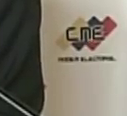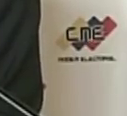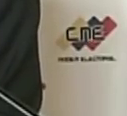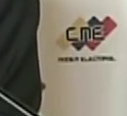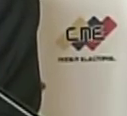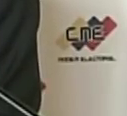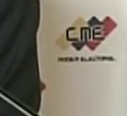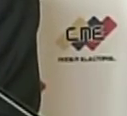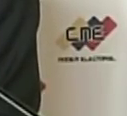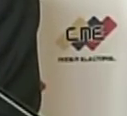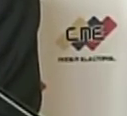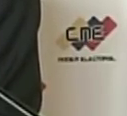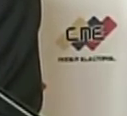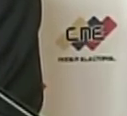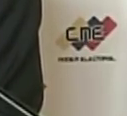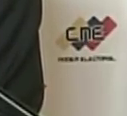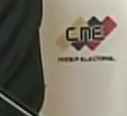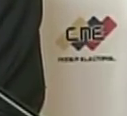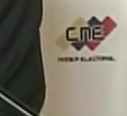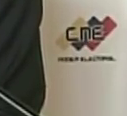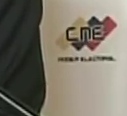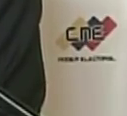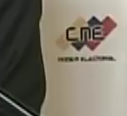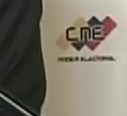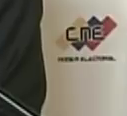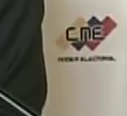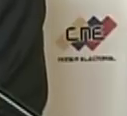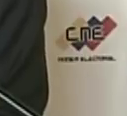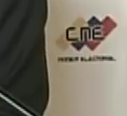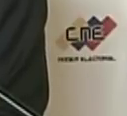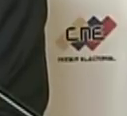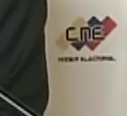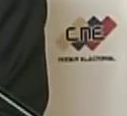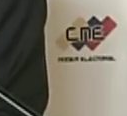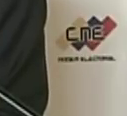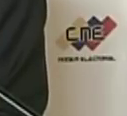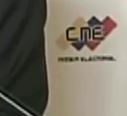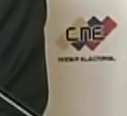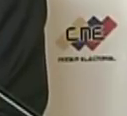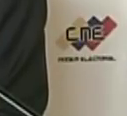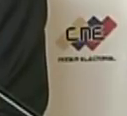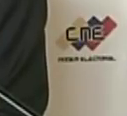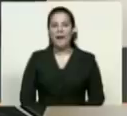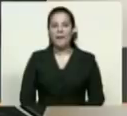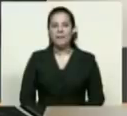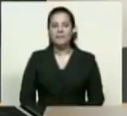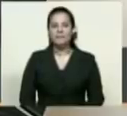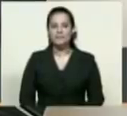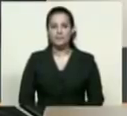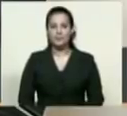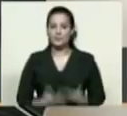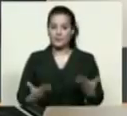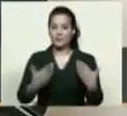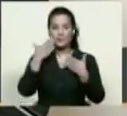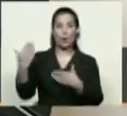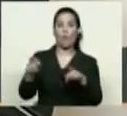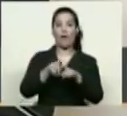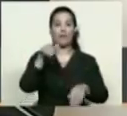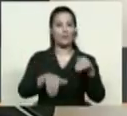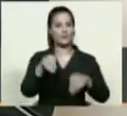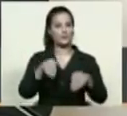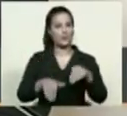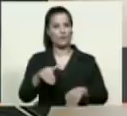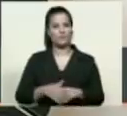Buen día. ¿Cómo está, Marco? Bien. Dos preguntitas. Vinculado a este tema de la elección de diciembre,